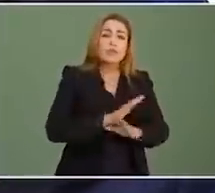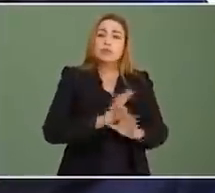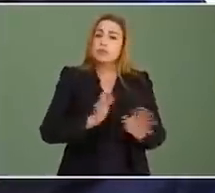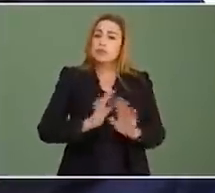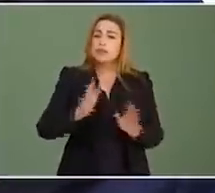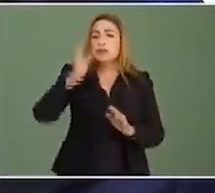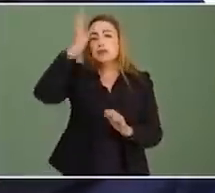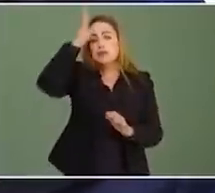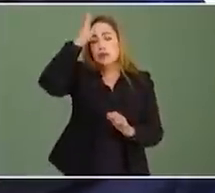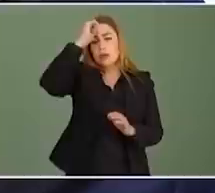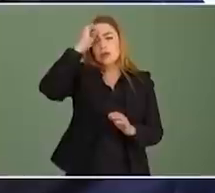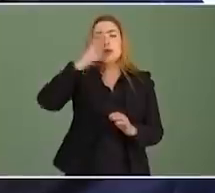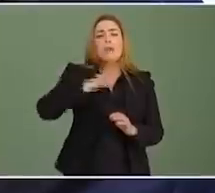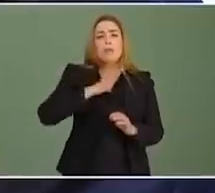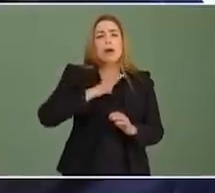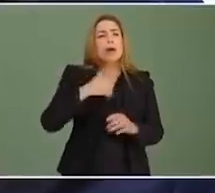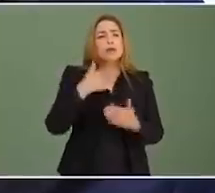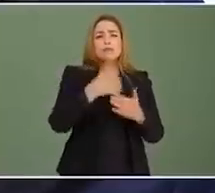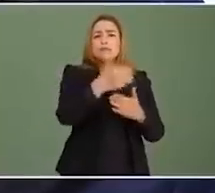asamblea